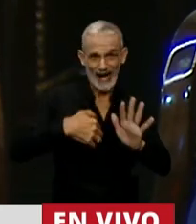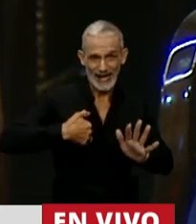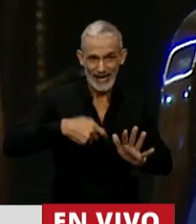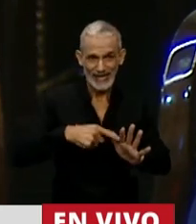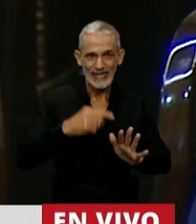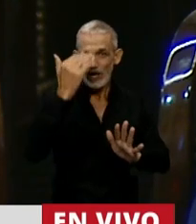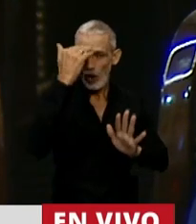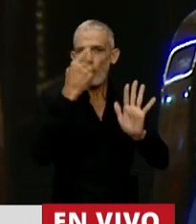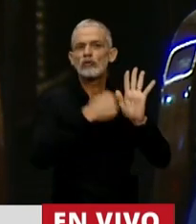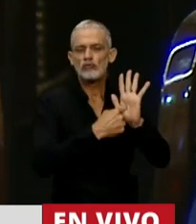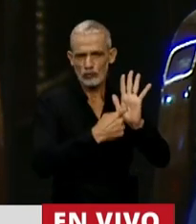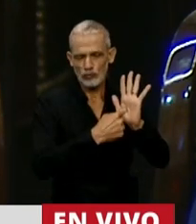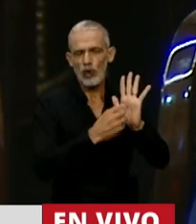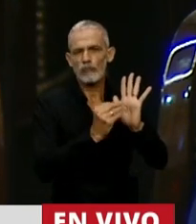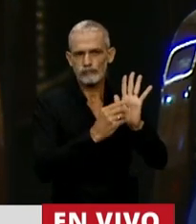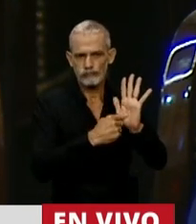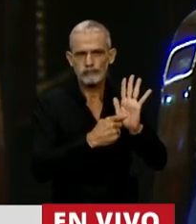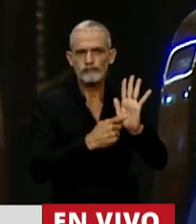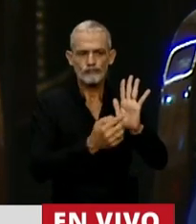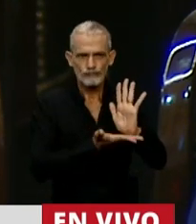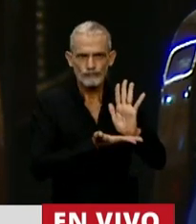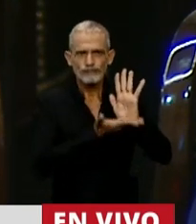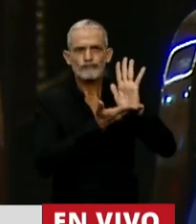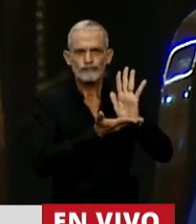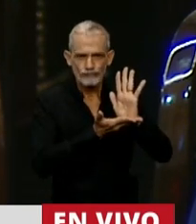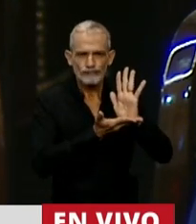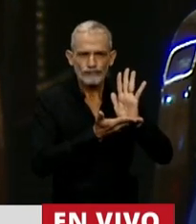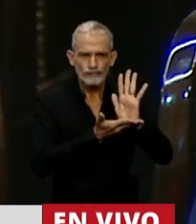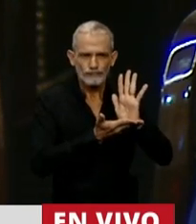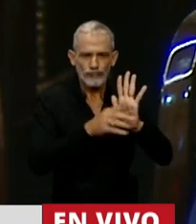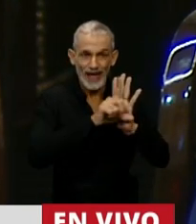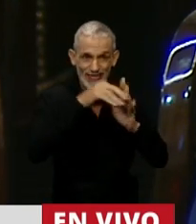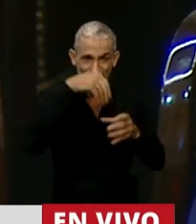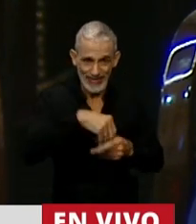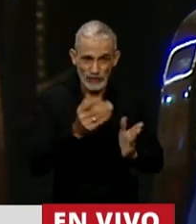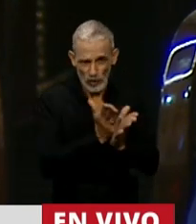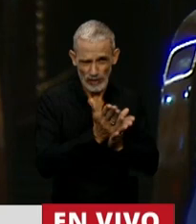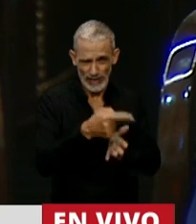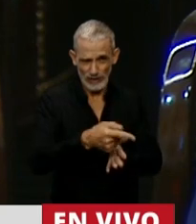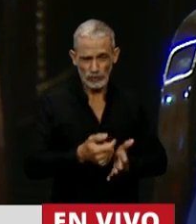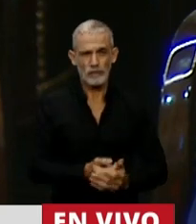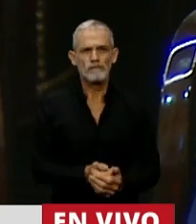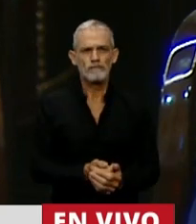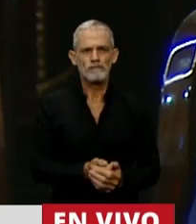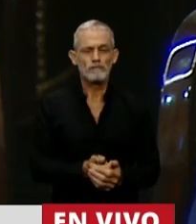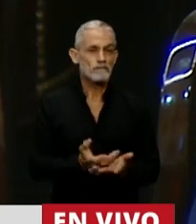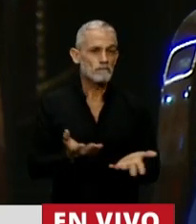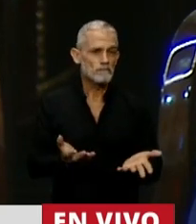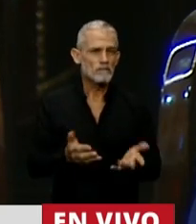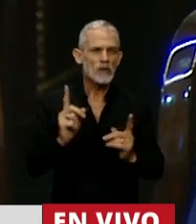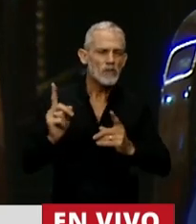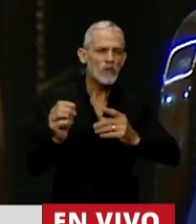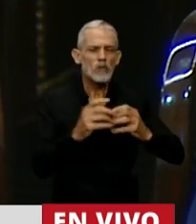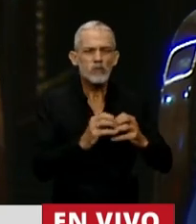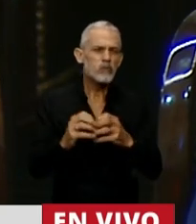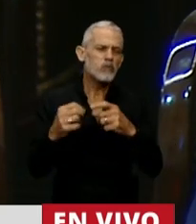consagró constitucionalmente. Le dio jerarquía y rango constitucional. Por lo tanto, aquellos